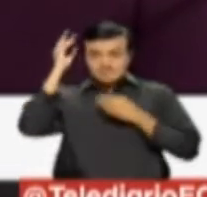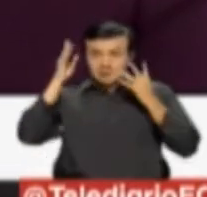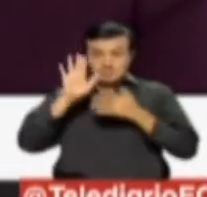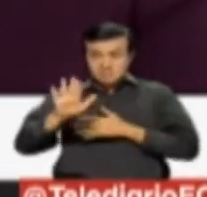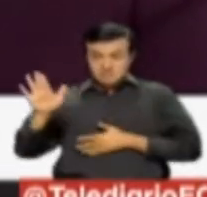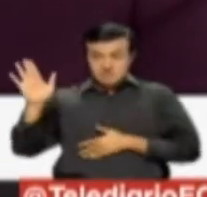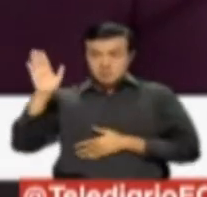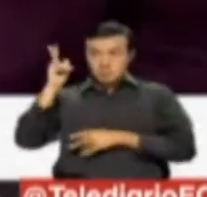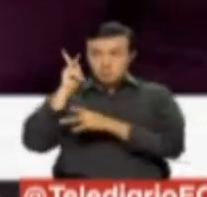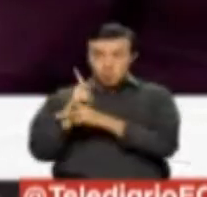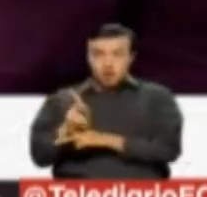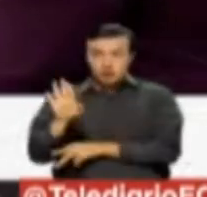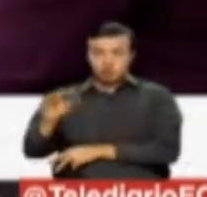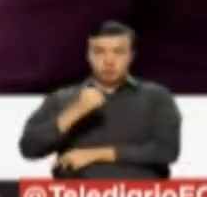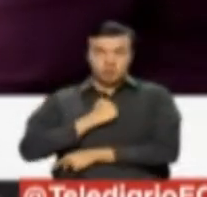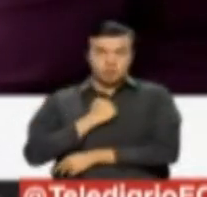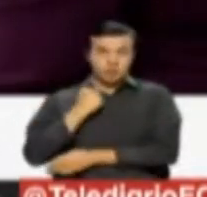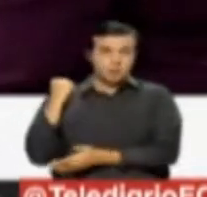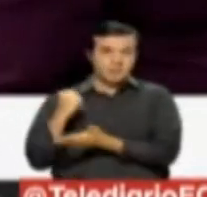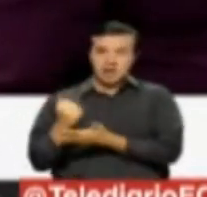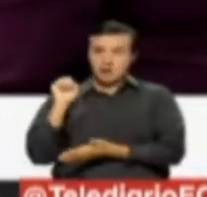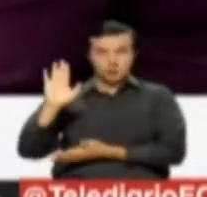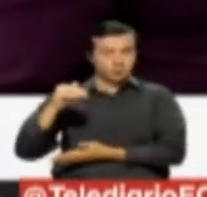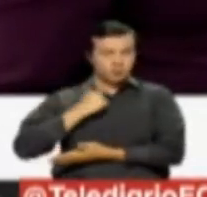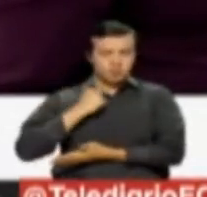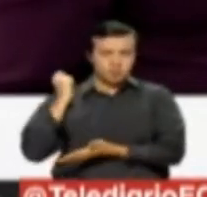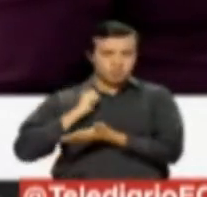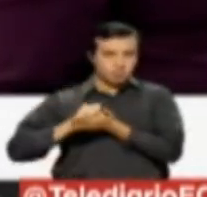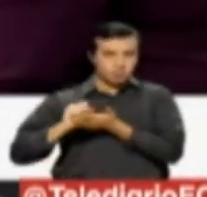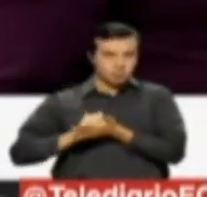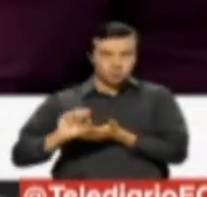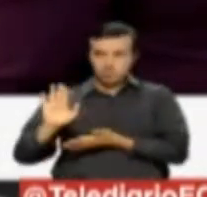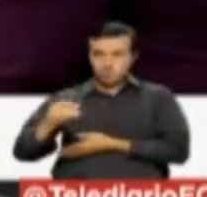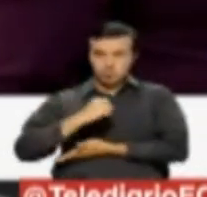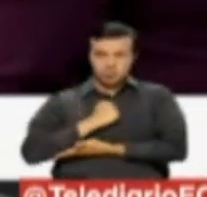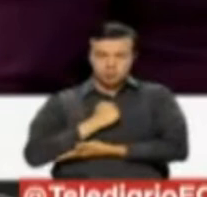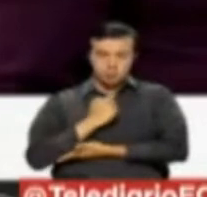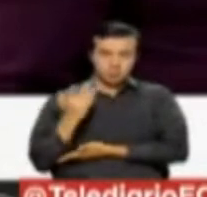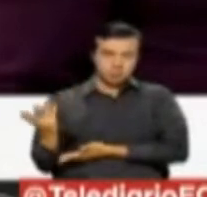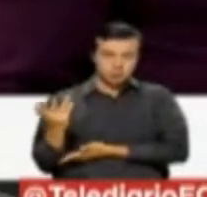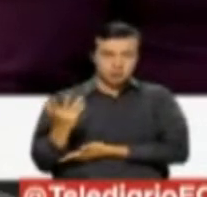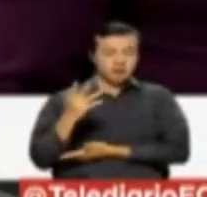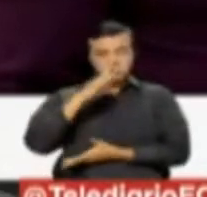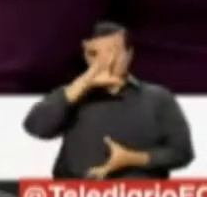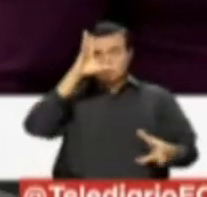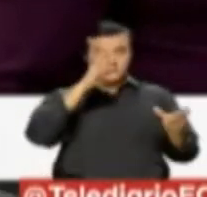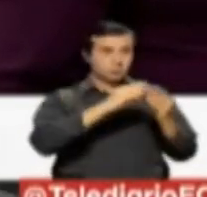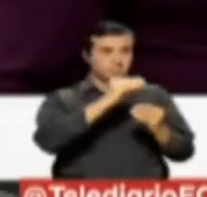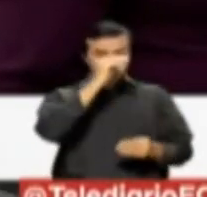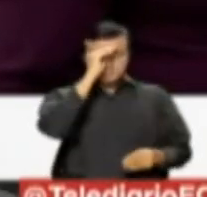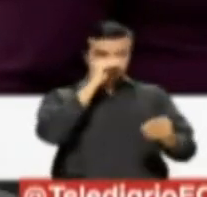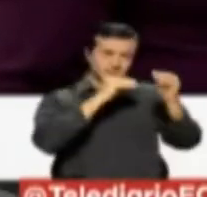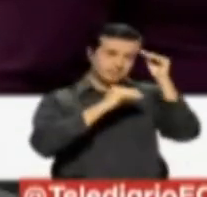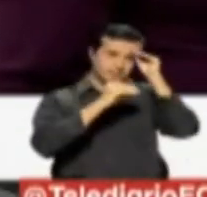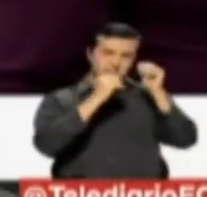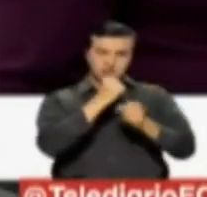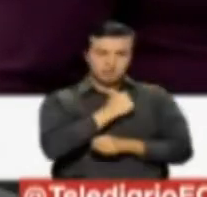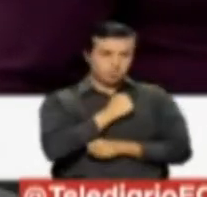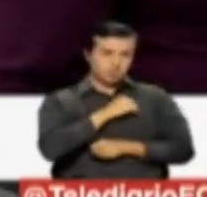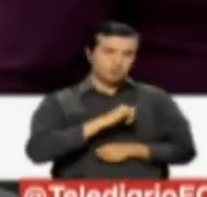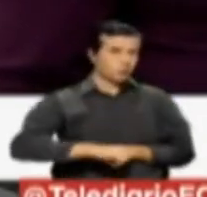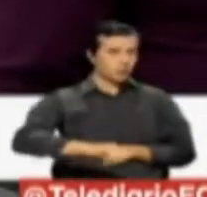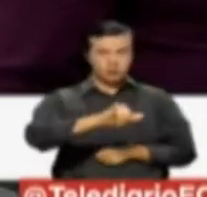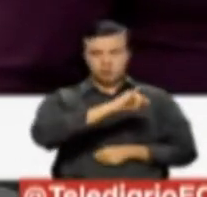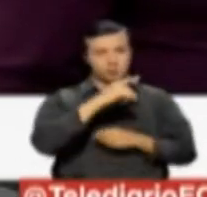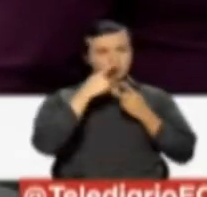protección efectivamente hay que tomar en cuenta que el conocimiento en general es un bien público